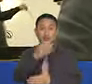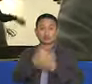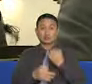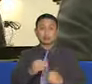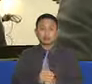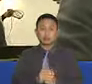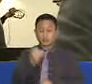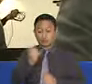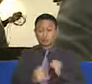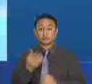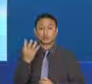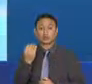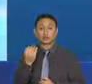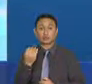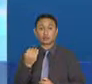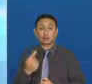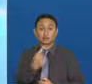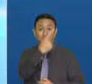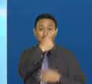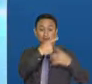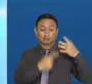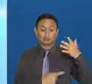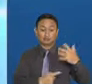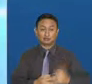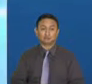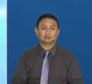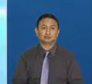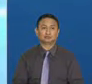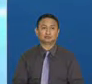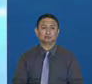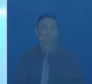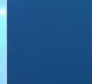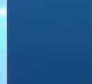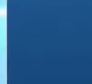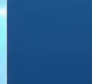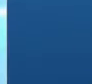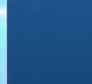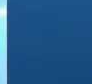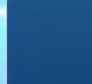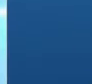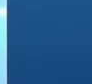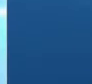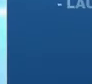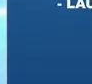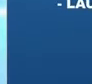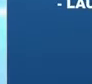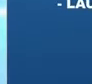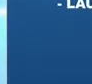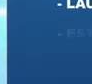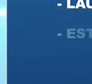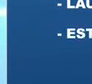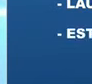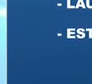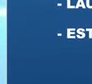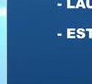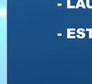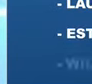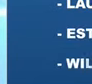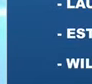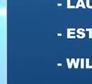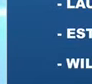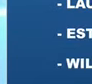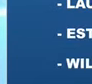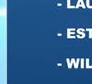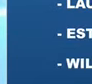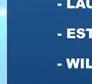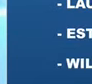ellos son de la sala especializada penal Silvana Velasco Byron usátegui Mabel del Pilar